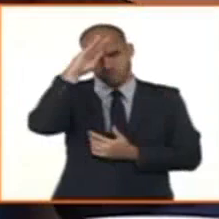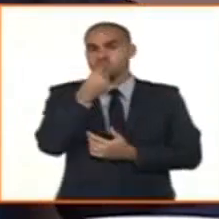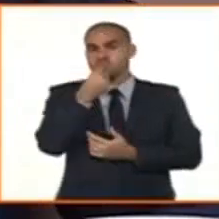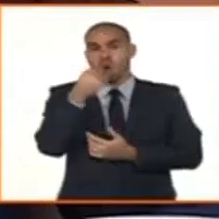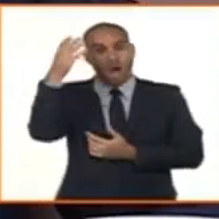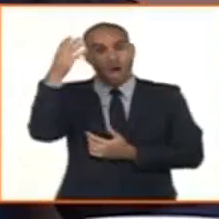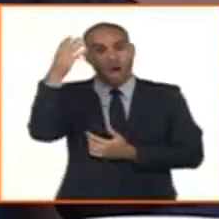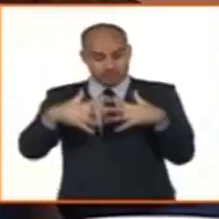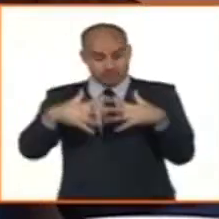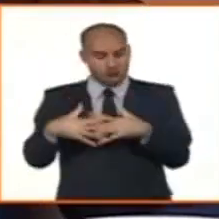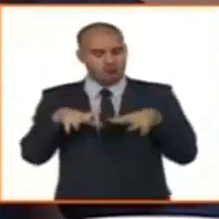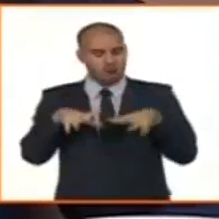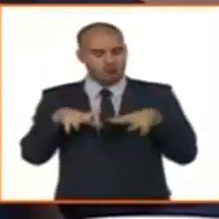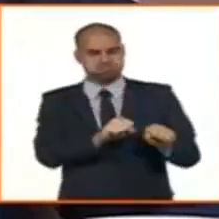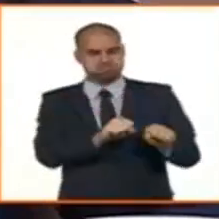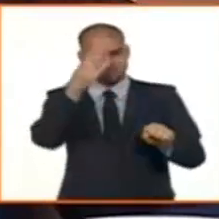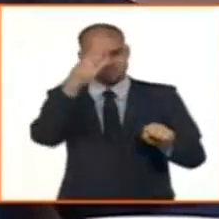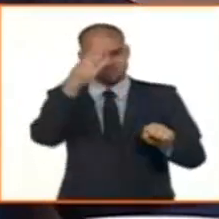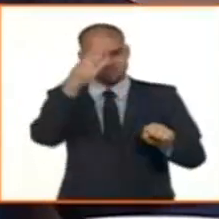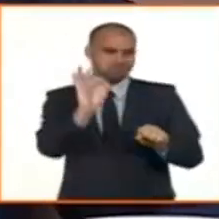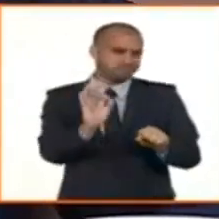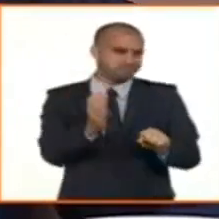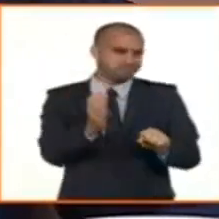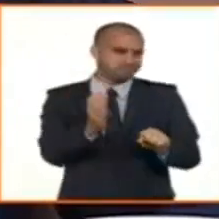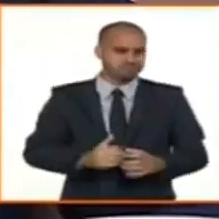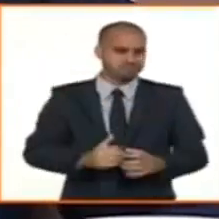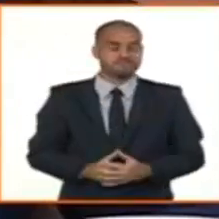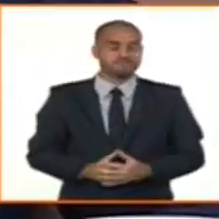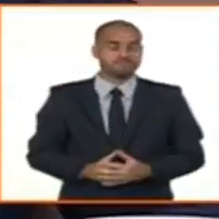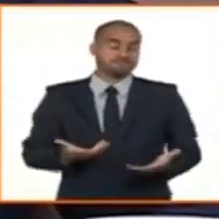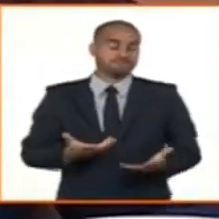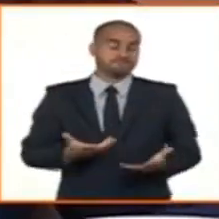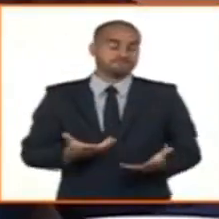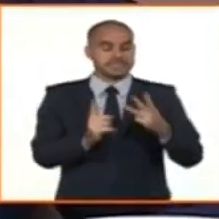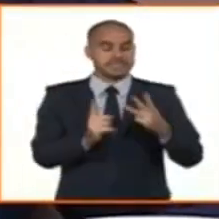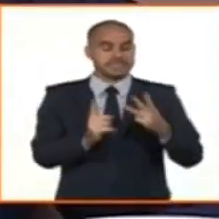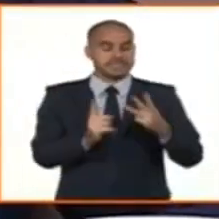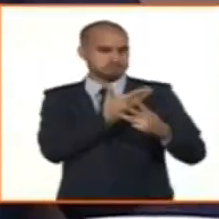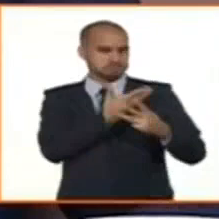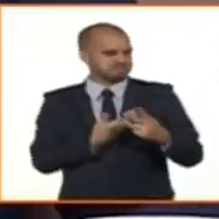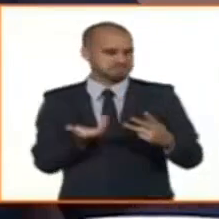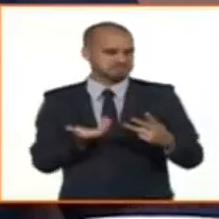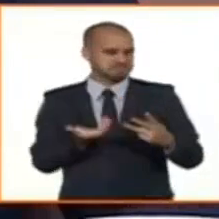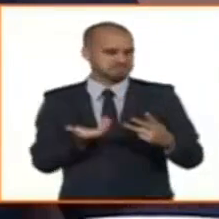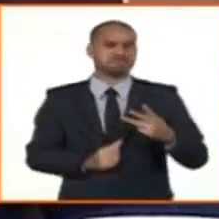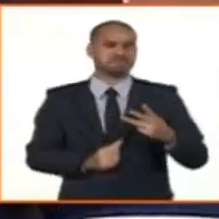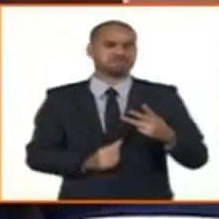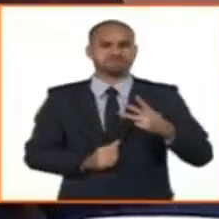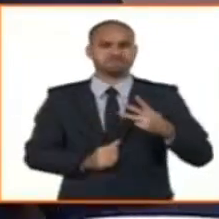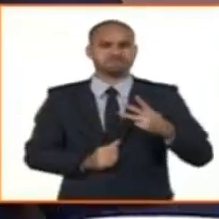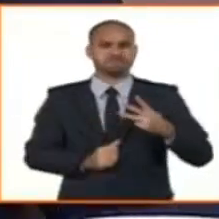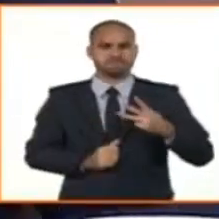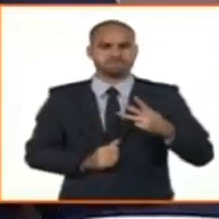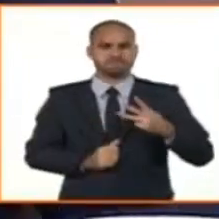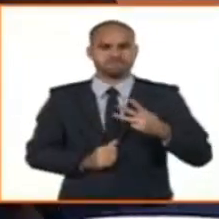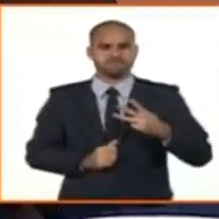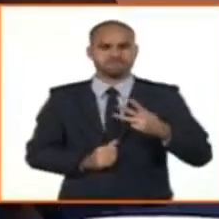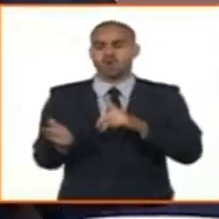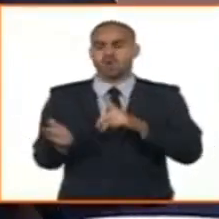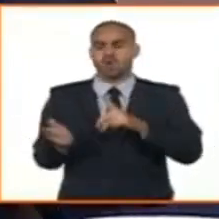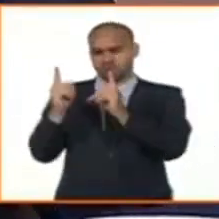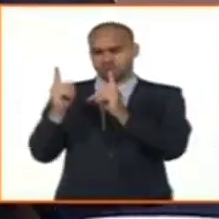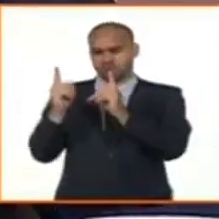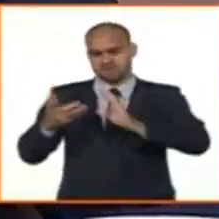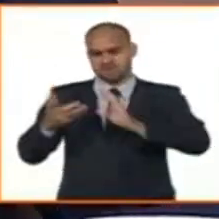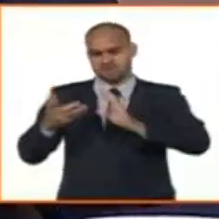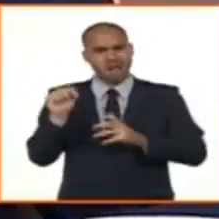país. Lamentablemente, y esta es la peor parte de todo, esta política ha tenido también altos costos que se